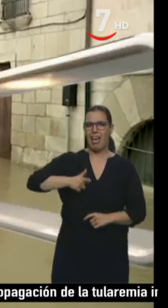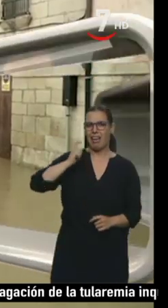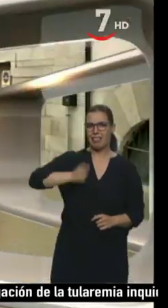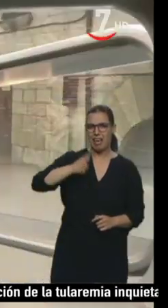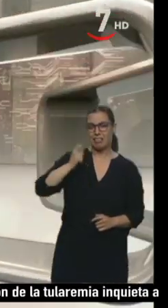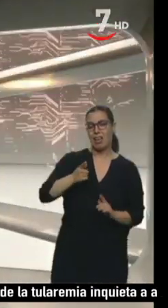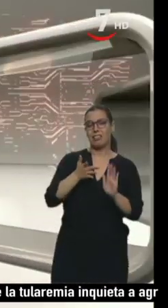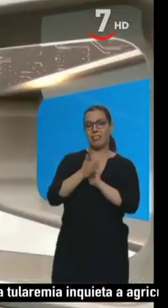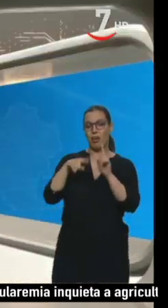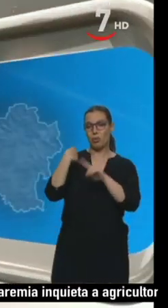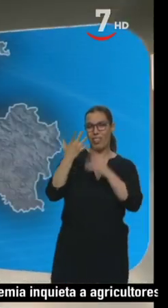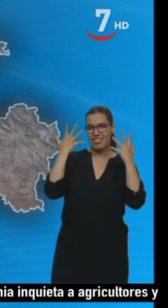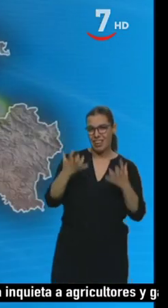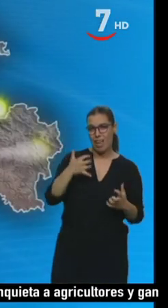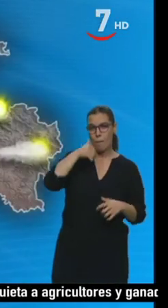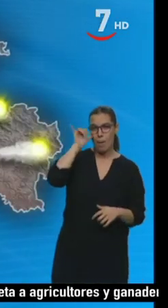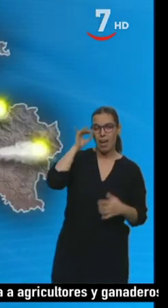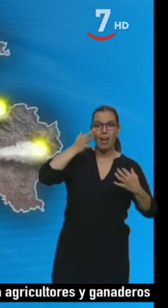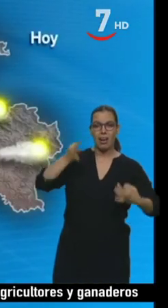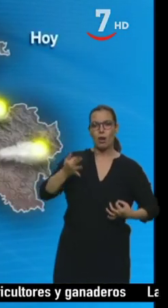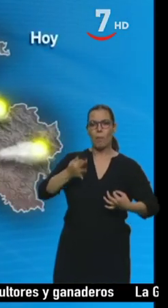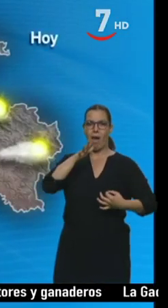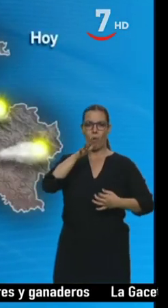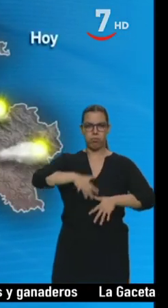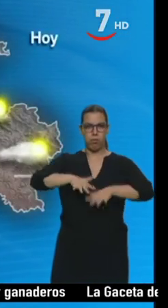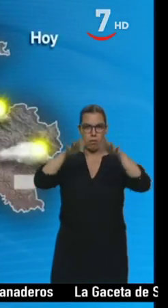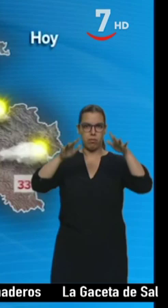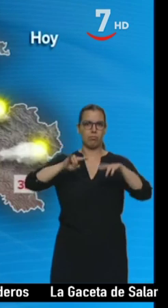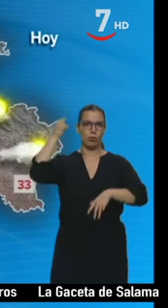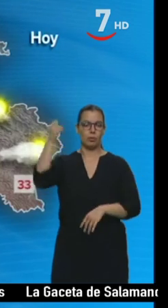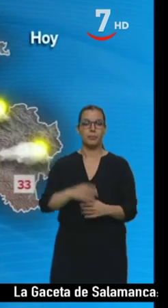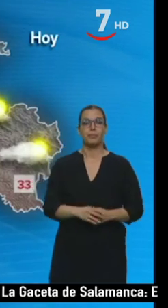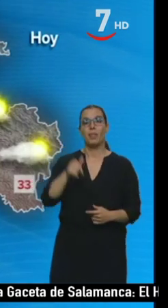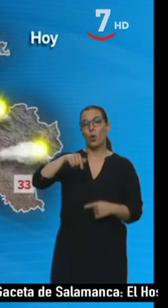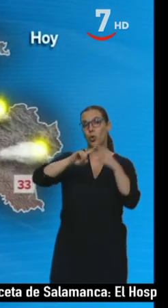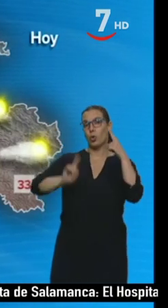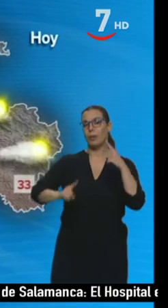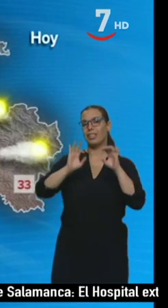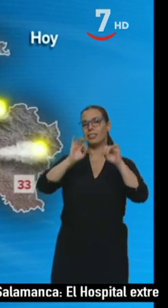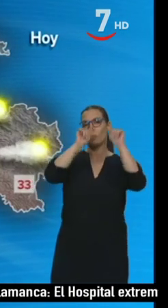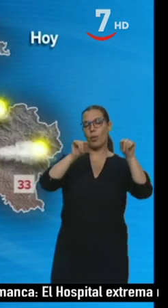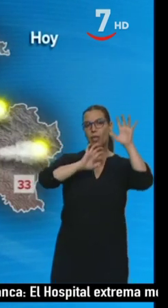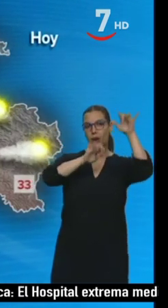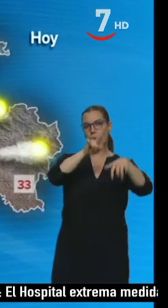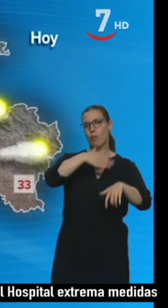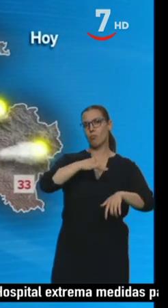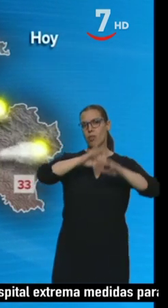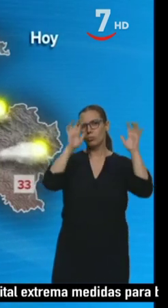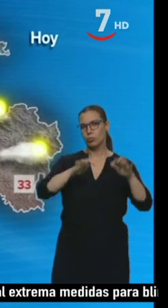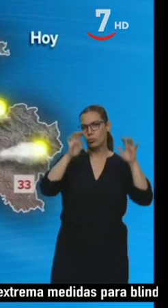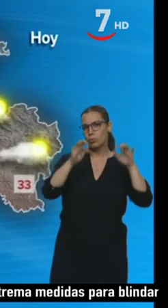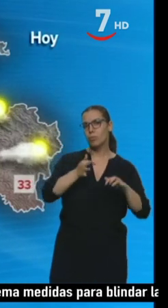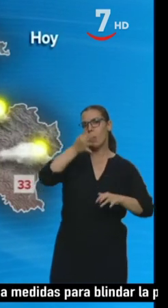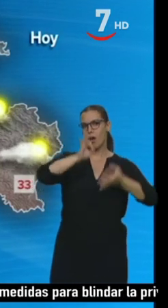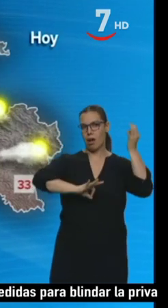inundaciones. Las tormentas se trasladan hoy a la provincia de León. Allí se van a registrar lluvias intensas que pueden llegar acompañadas de